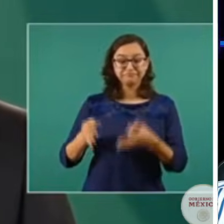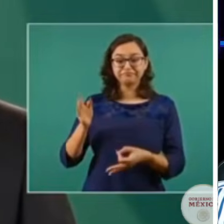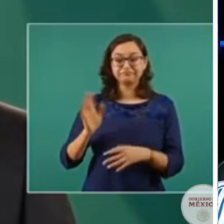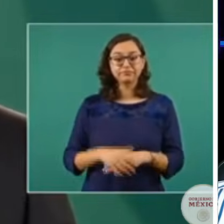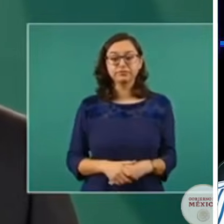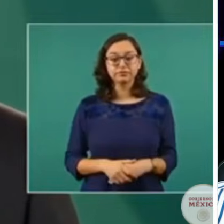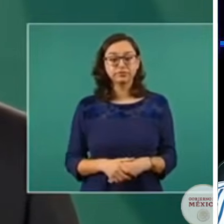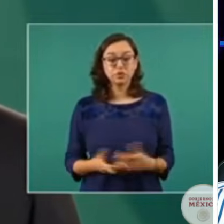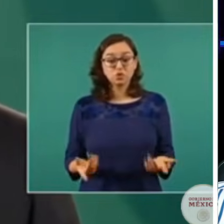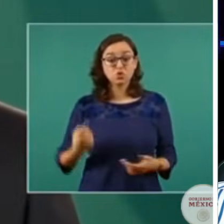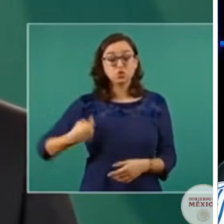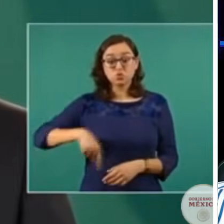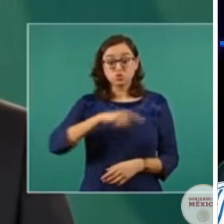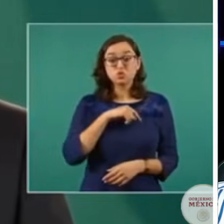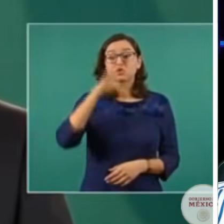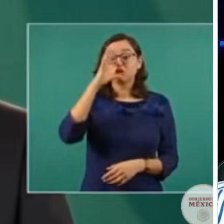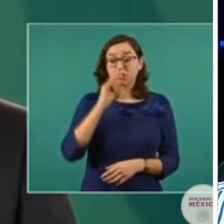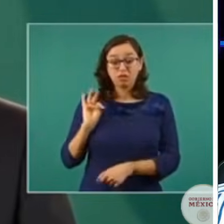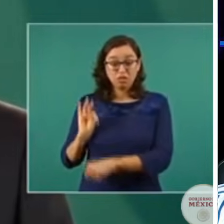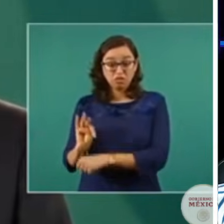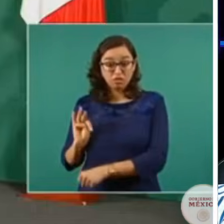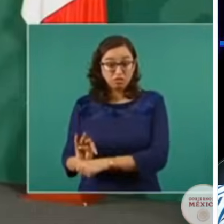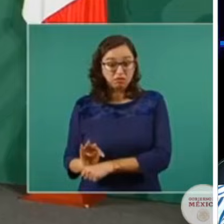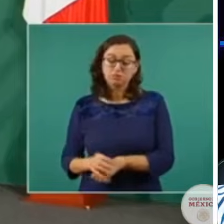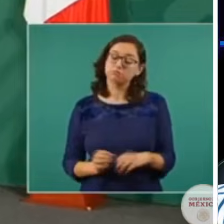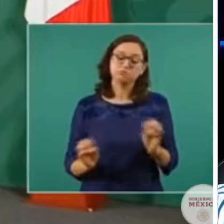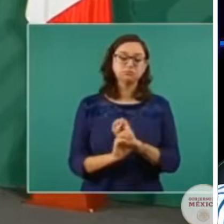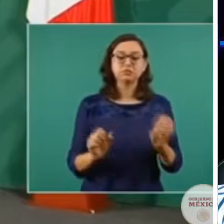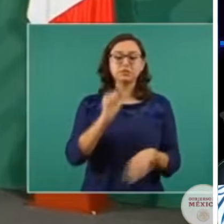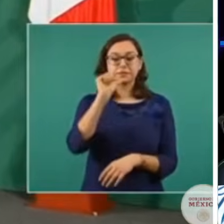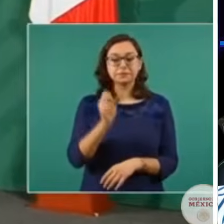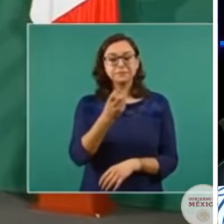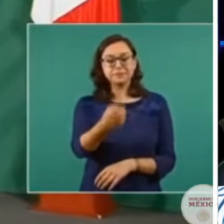Amigos y amigas, me dio gusto estar nuevamente con ustedes y nos vemos en el próximo video.